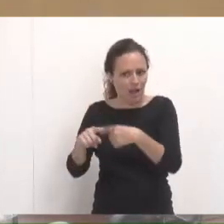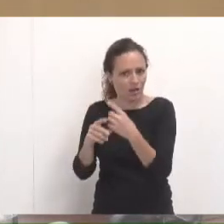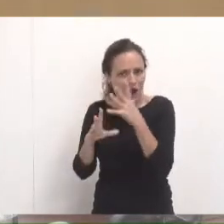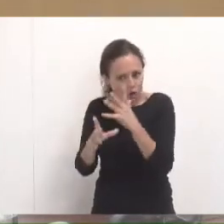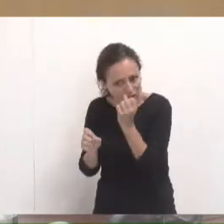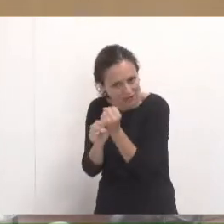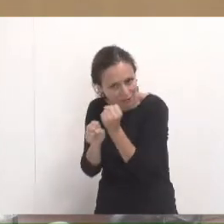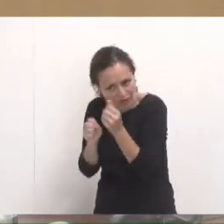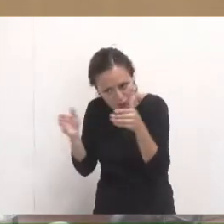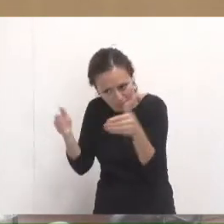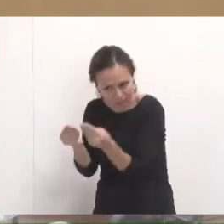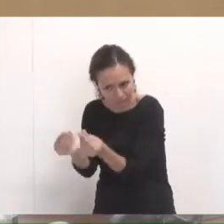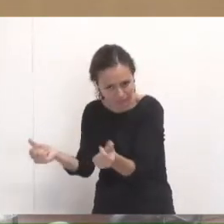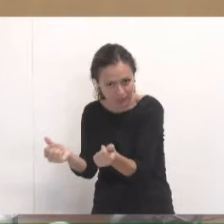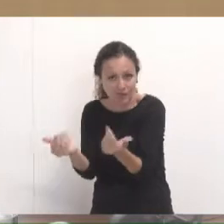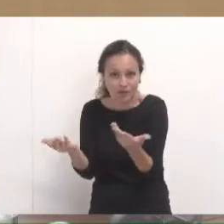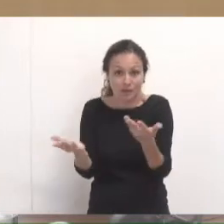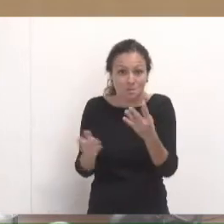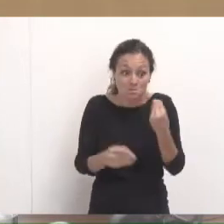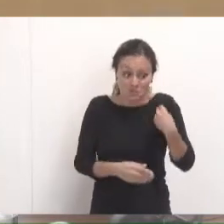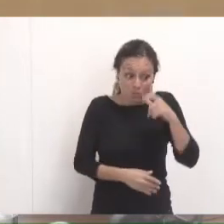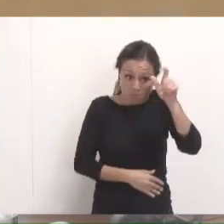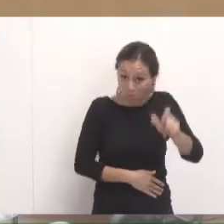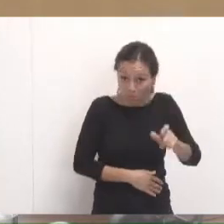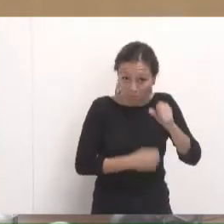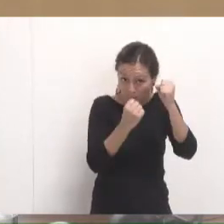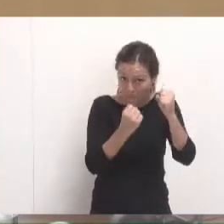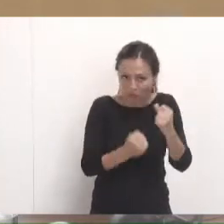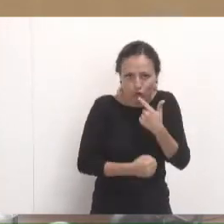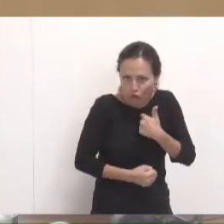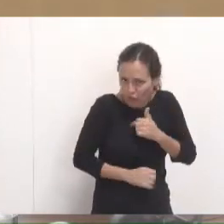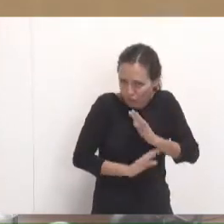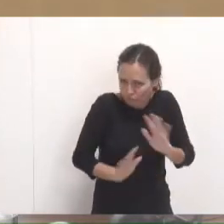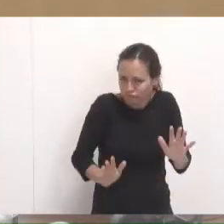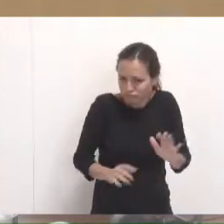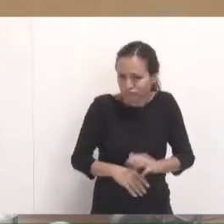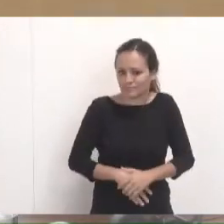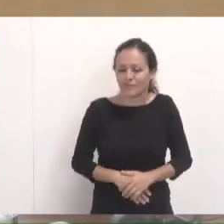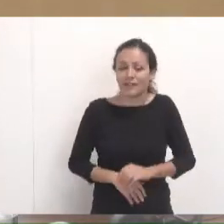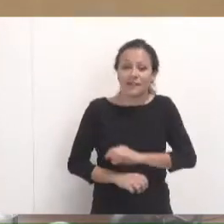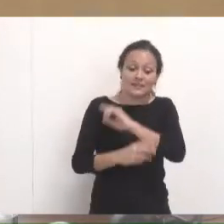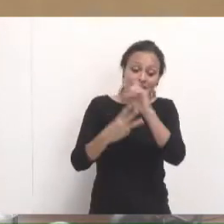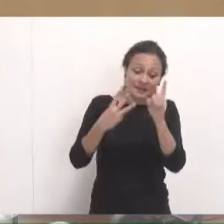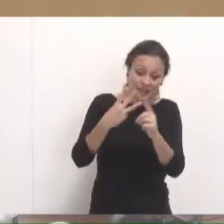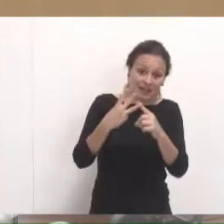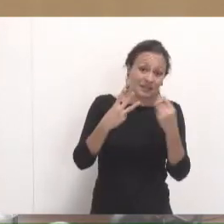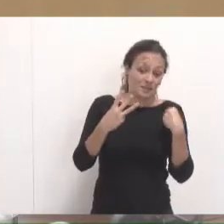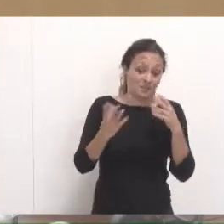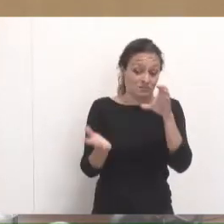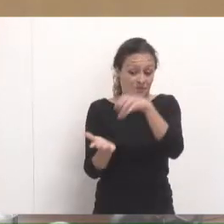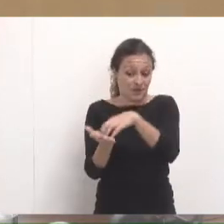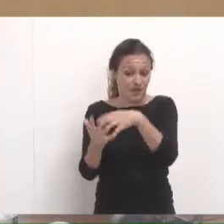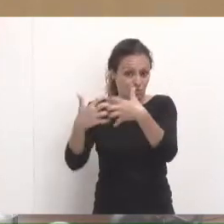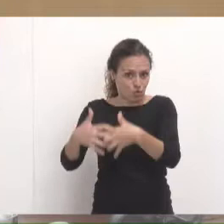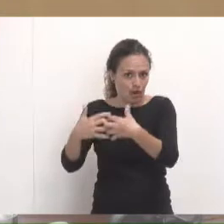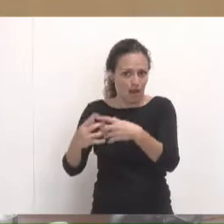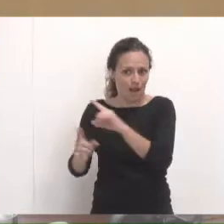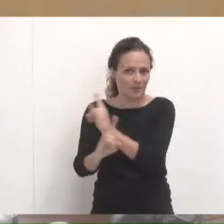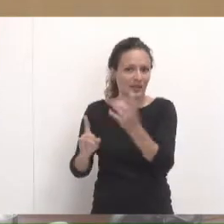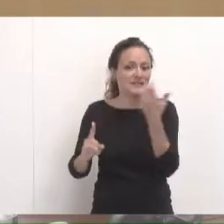conforme a lo que el profesor Gajú nos ha recomendado. Tercer aspecto, en el complejo ambiental ya se han puesto los